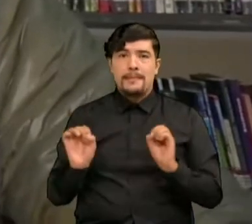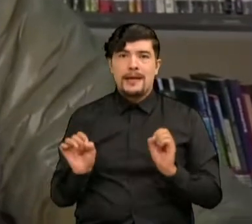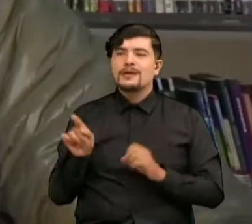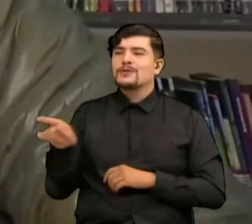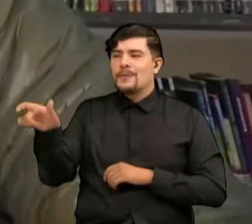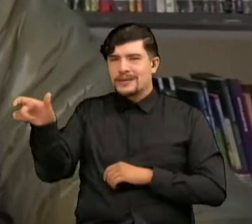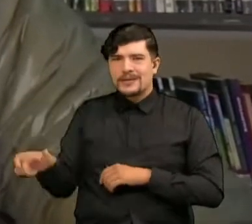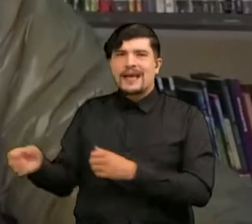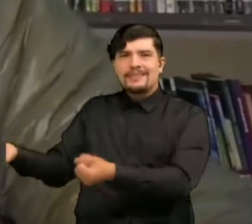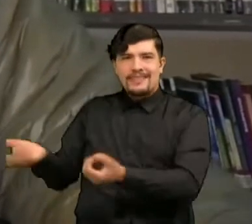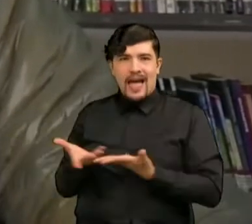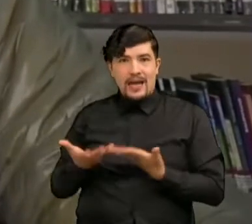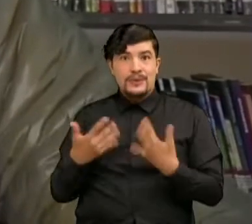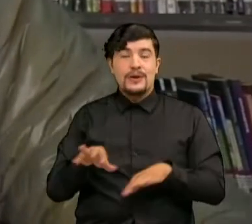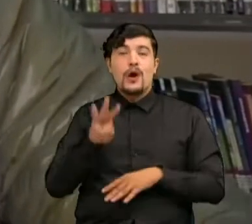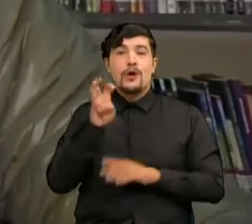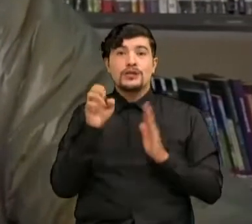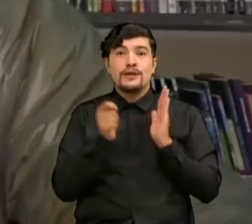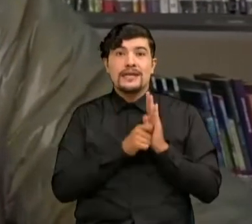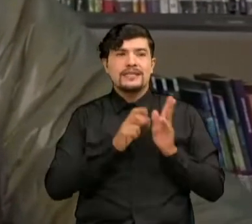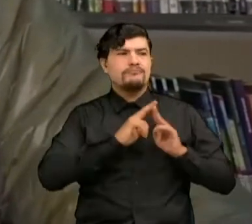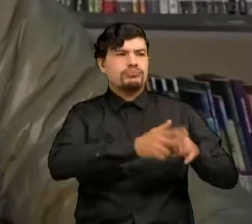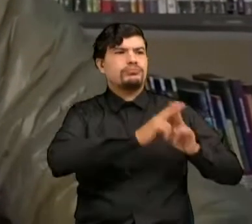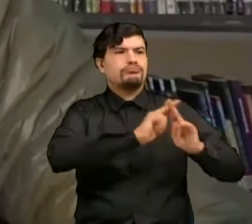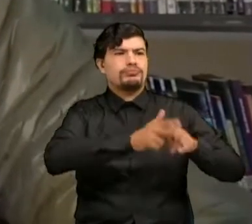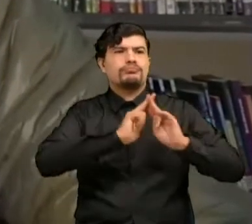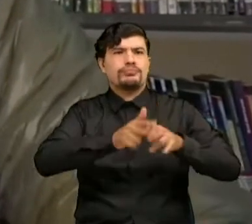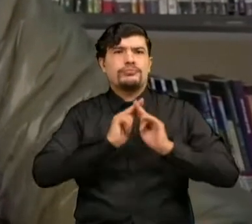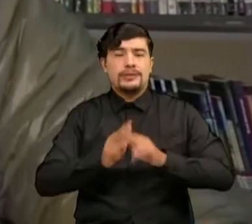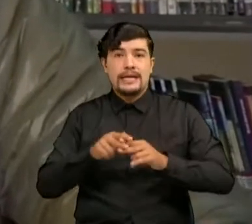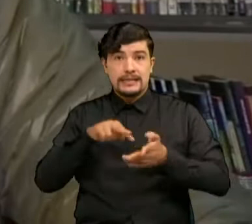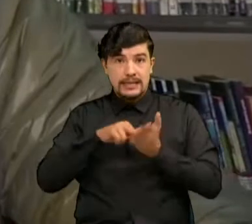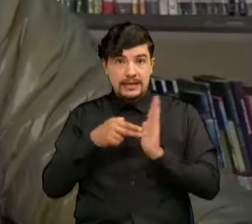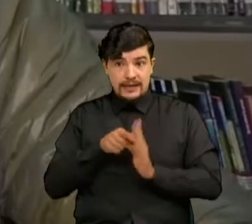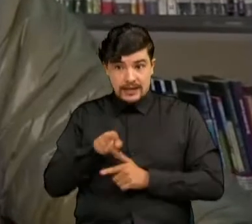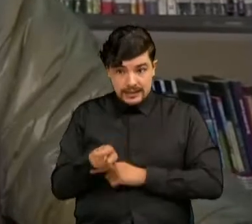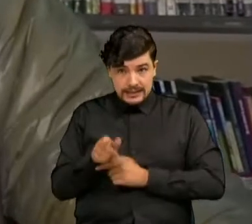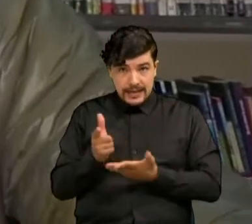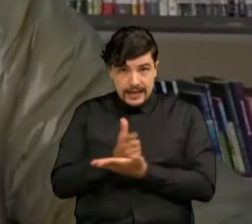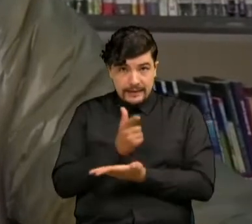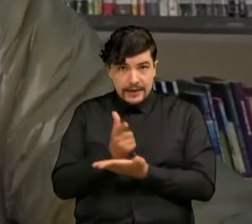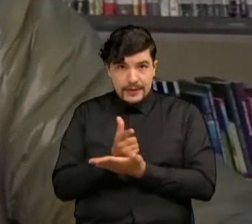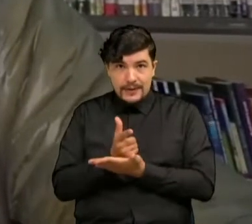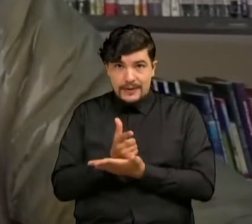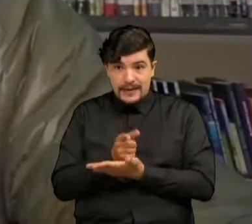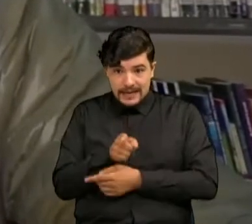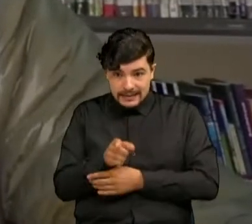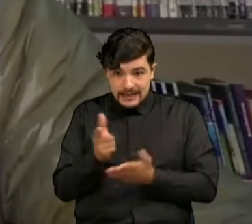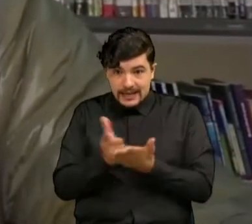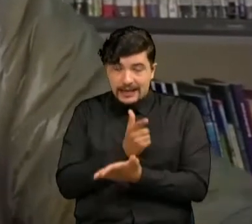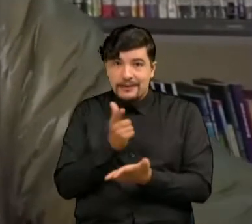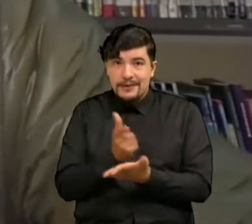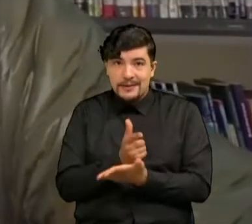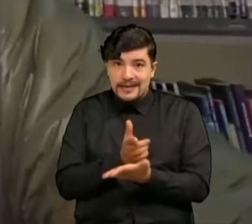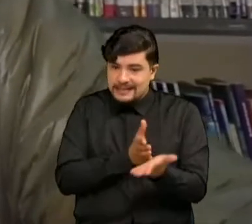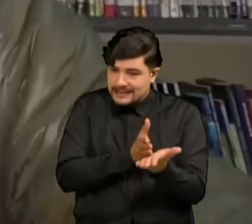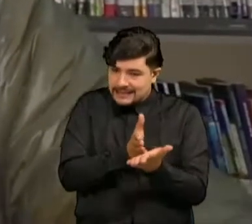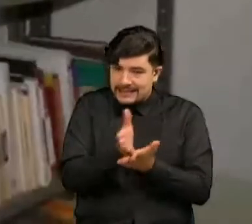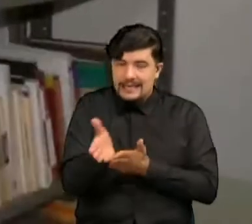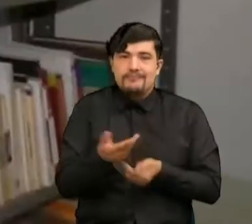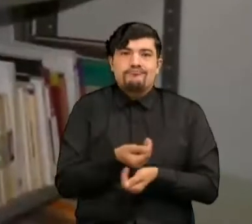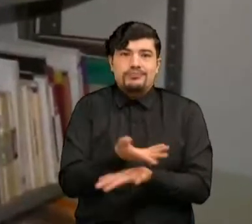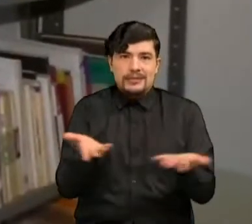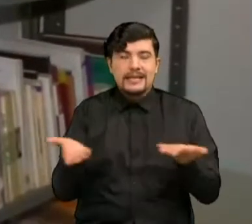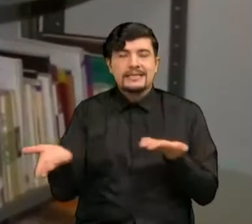y ya se ha prestado ocho veces por ende ese libro está todavía ofreciendo el servicio a muchos usuarios